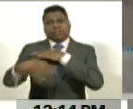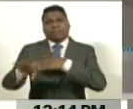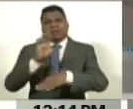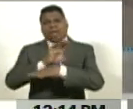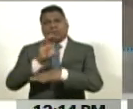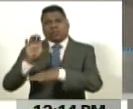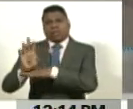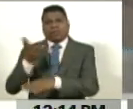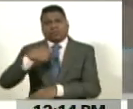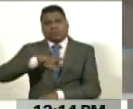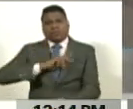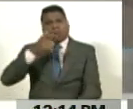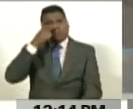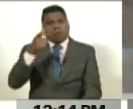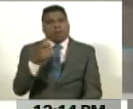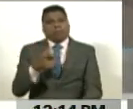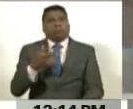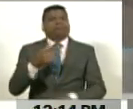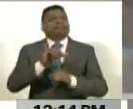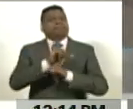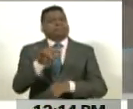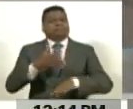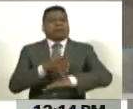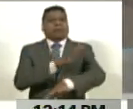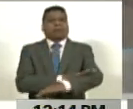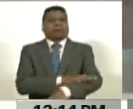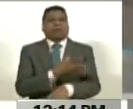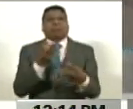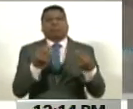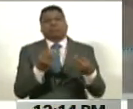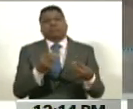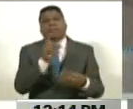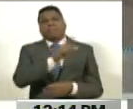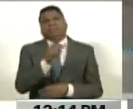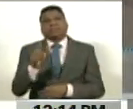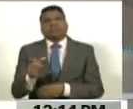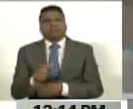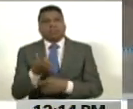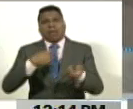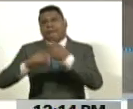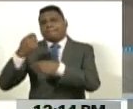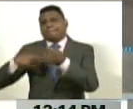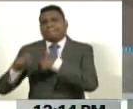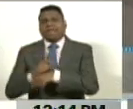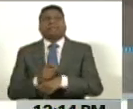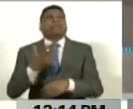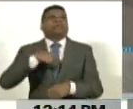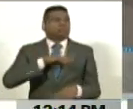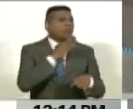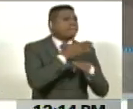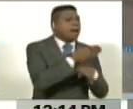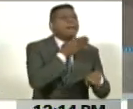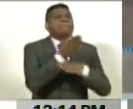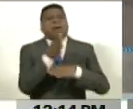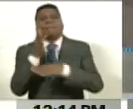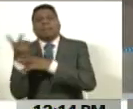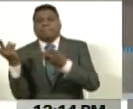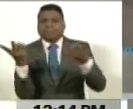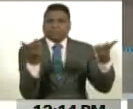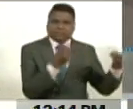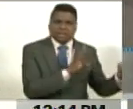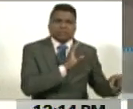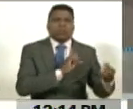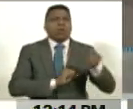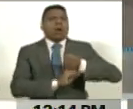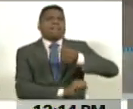nuestra población, y donde lamentablemente se han visto afectados algunos comerciantes, los cuales ya estamos visitando, los cuales vamos a apoyar y